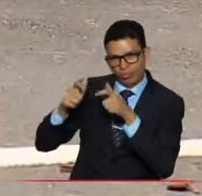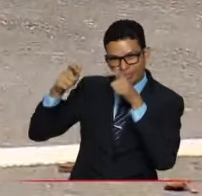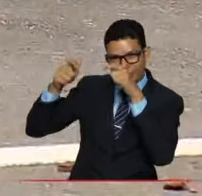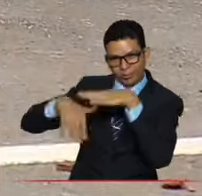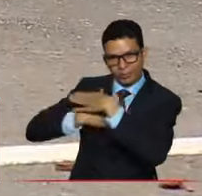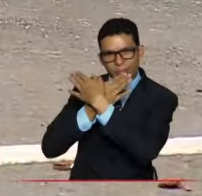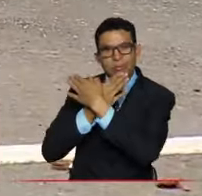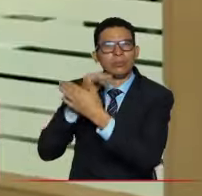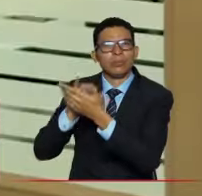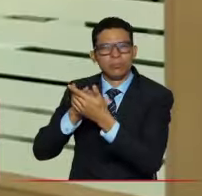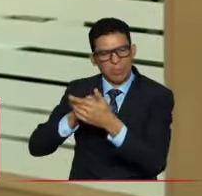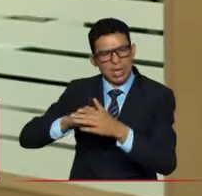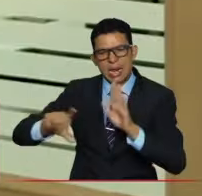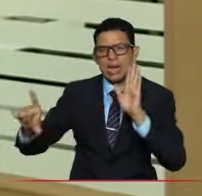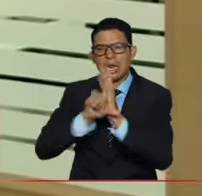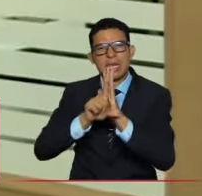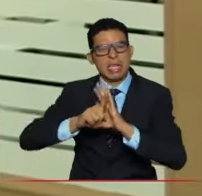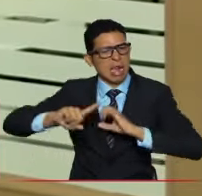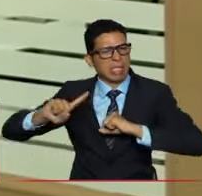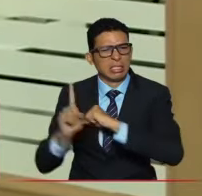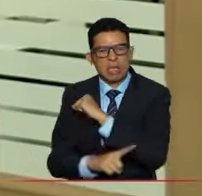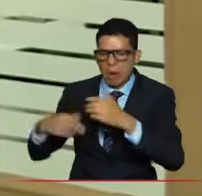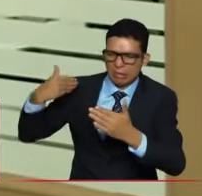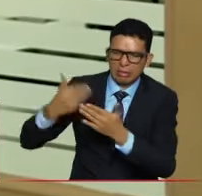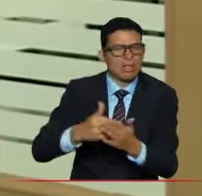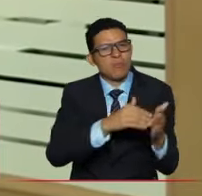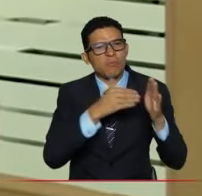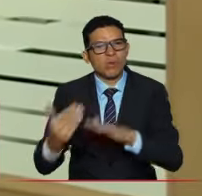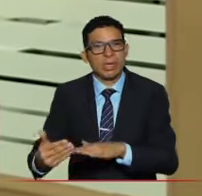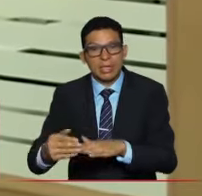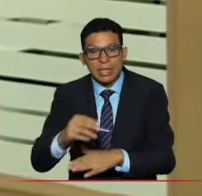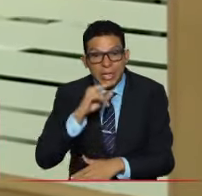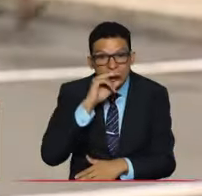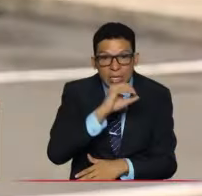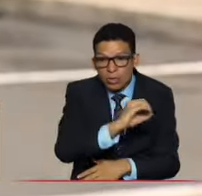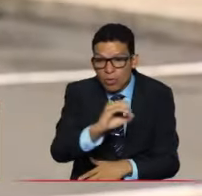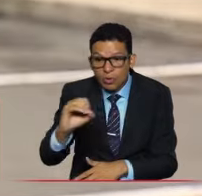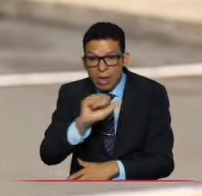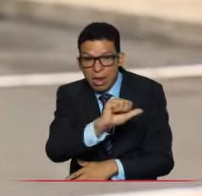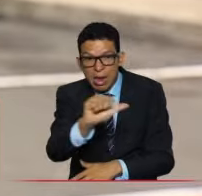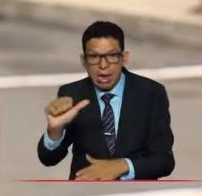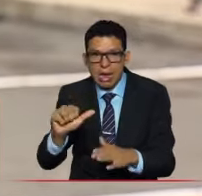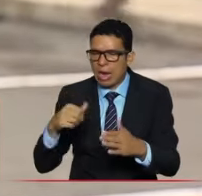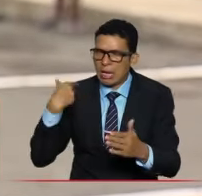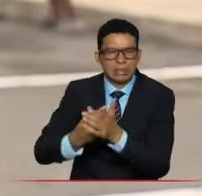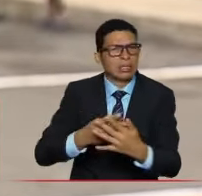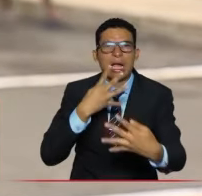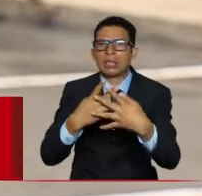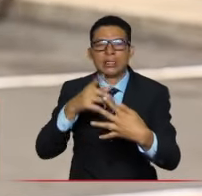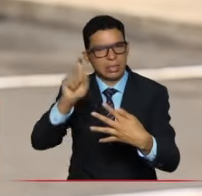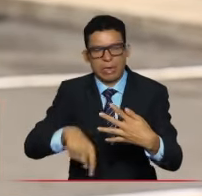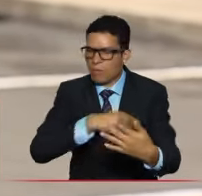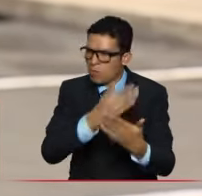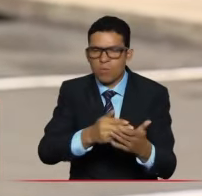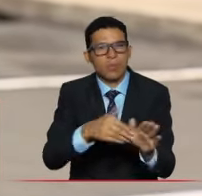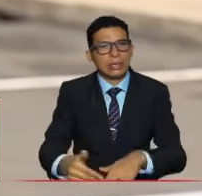que endurezca las penas, la cadena perpetua para los asesinos y violadores de niños. Invitamos a toda nuestra comunidad